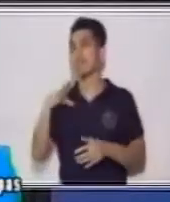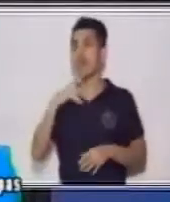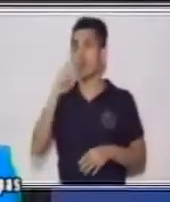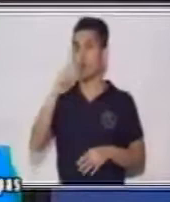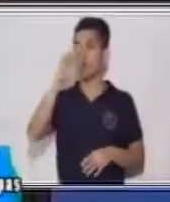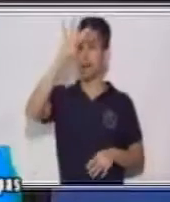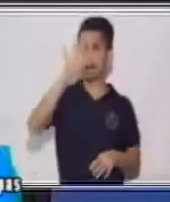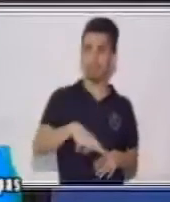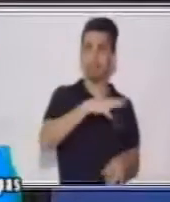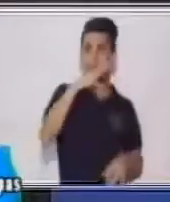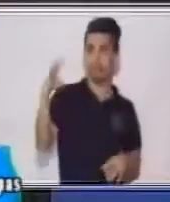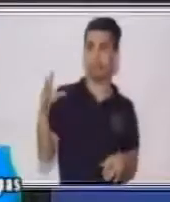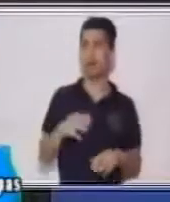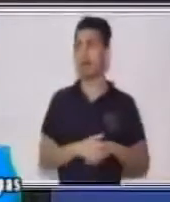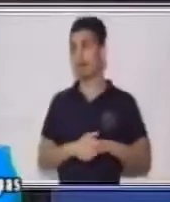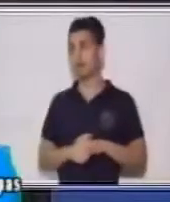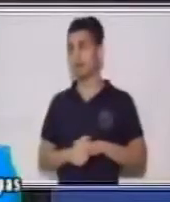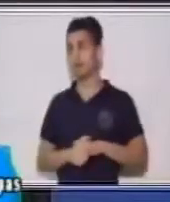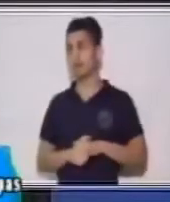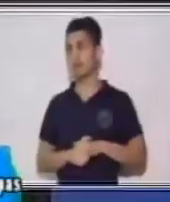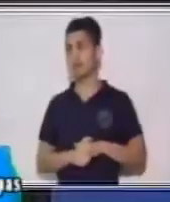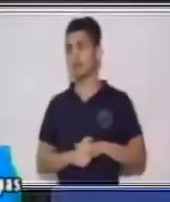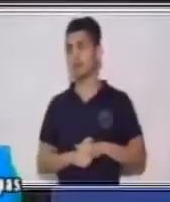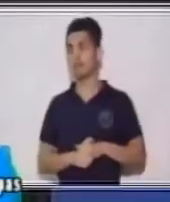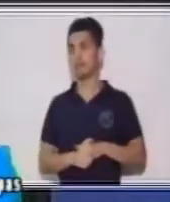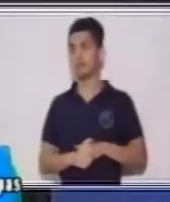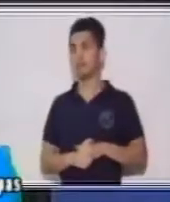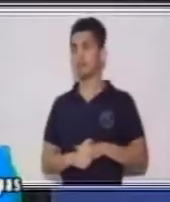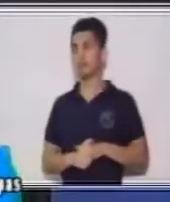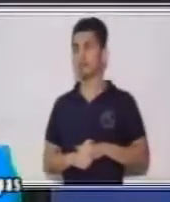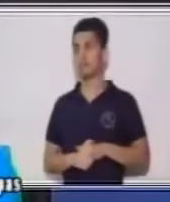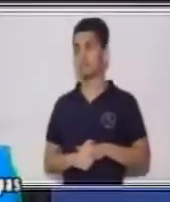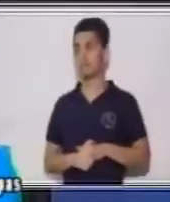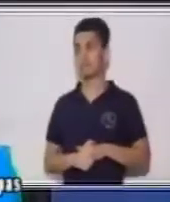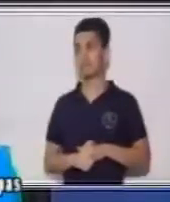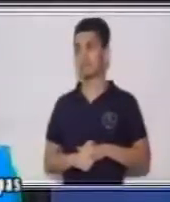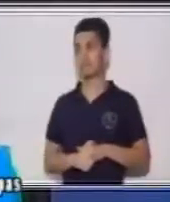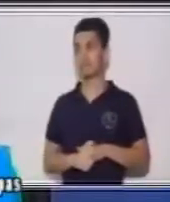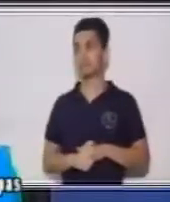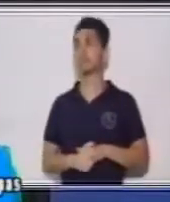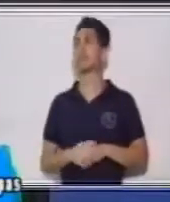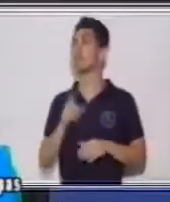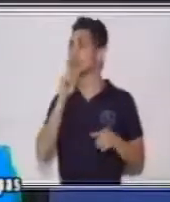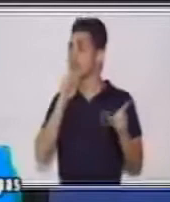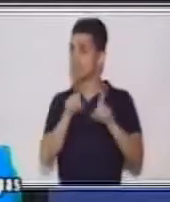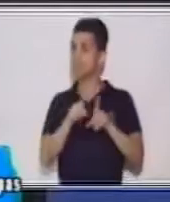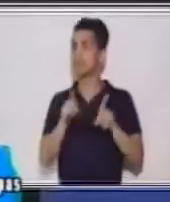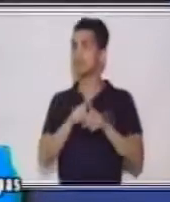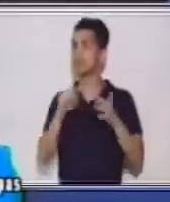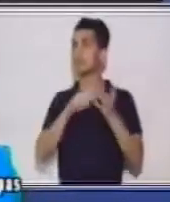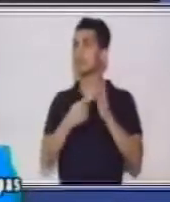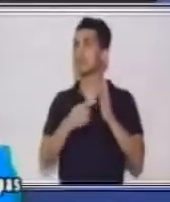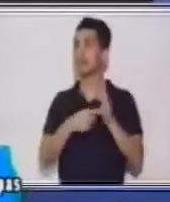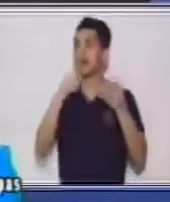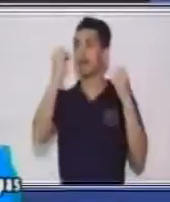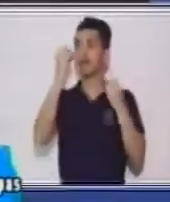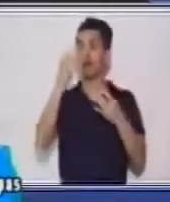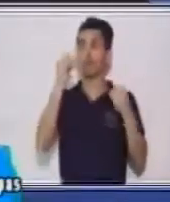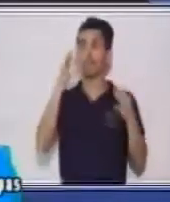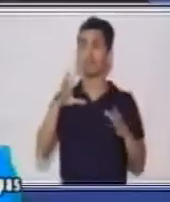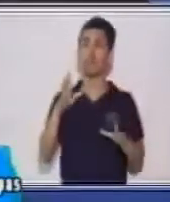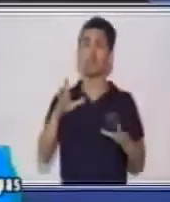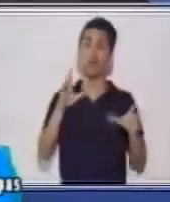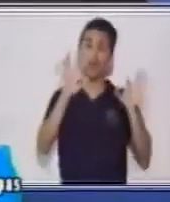tabla. ¿De acuerdo? Significa también que vamos a tener la información obtenida de